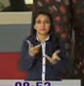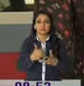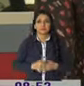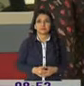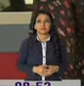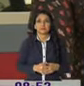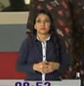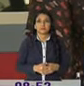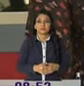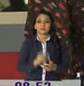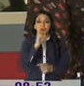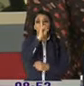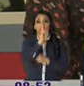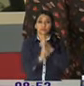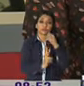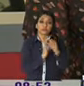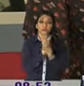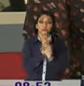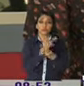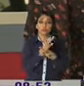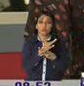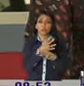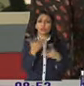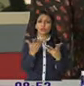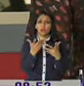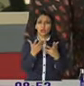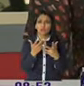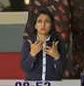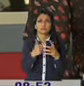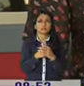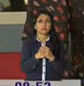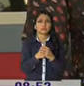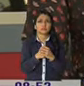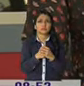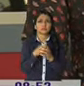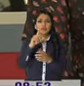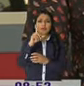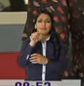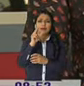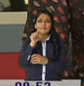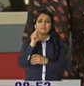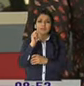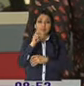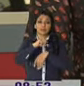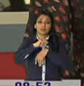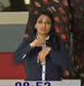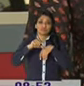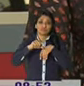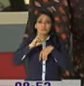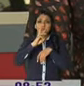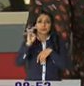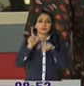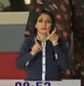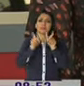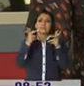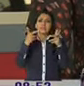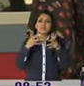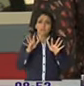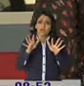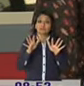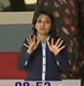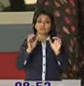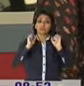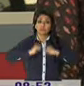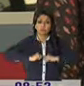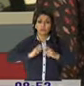Les contamos que en 2 años de funcionamiento el sistema quirúrgico denominado Da Vinci ha intervenido a más de 600 personas, dando